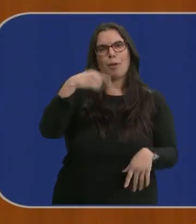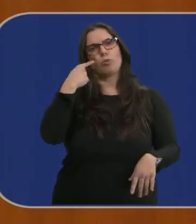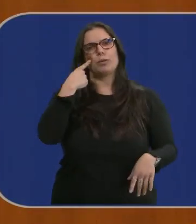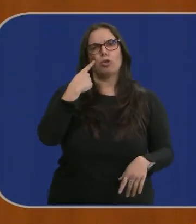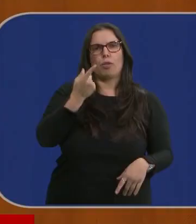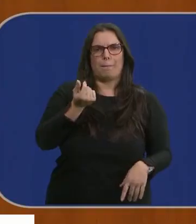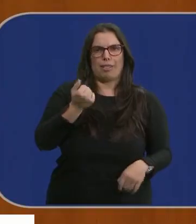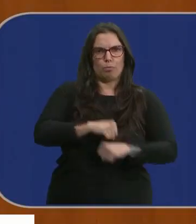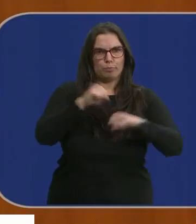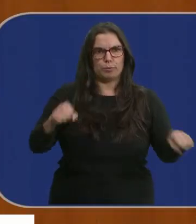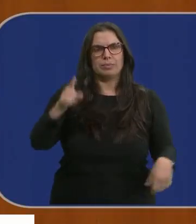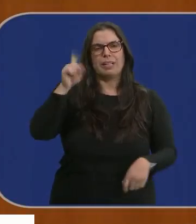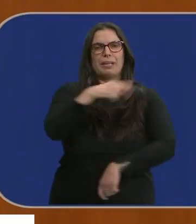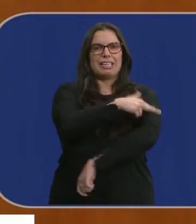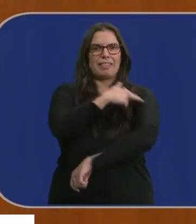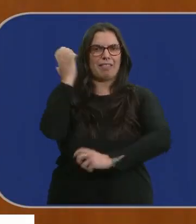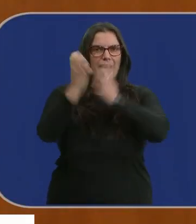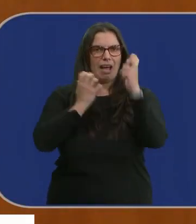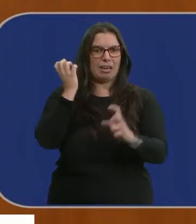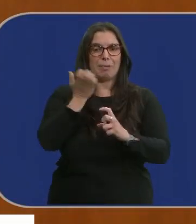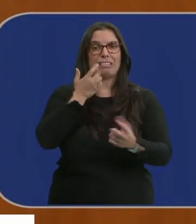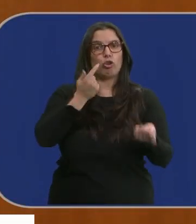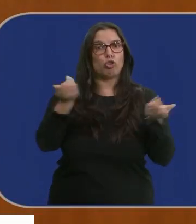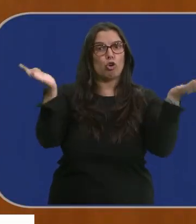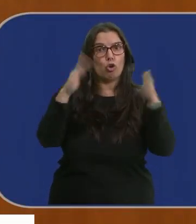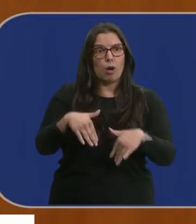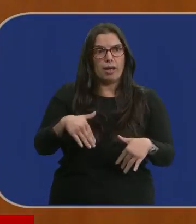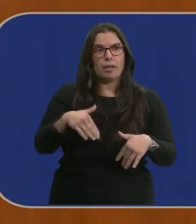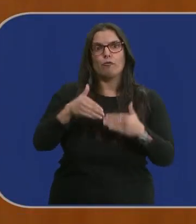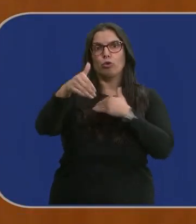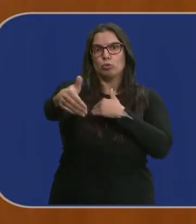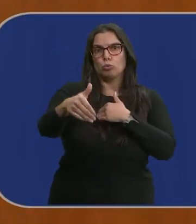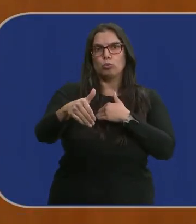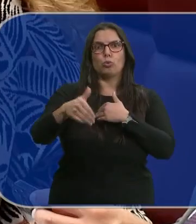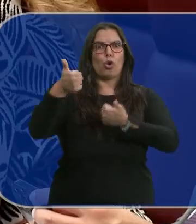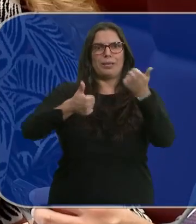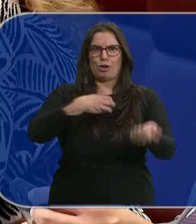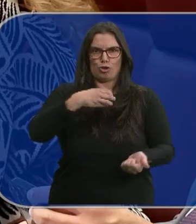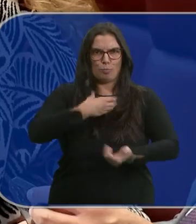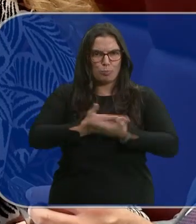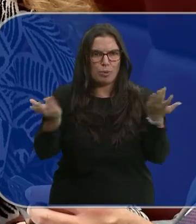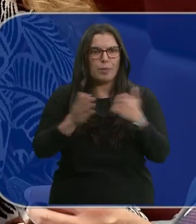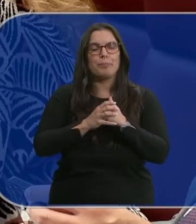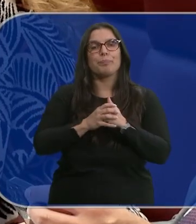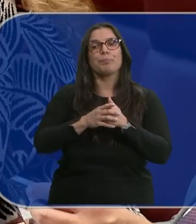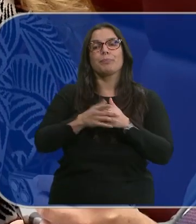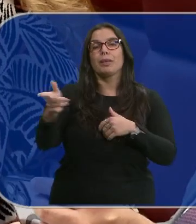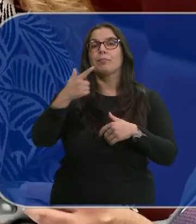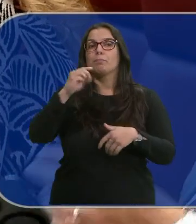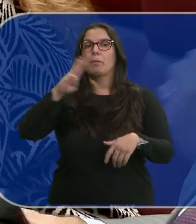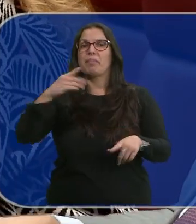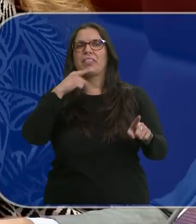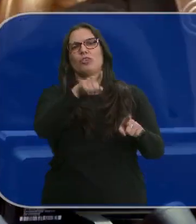fundamental reforzar la sanidad animal. Sin control sanitario no hay futuro competitivo. Tildando el PP esta propuesta